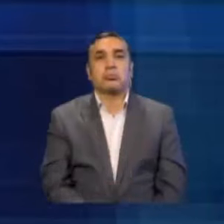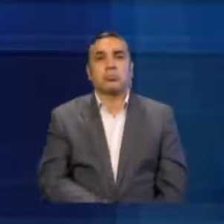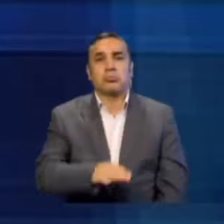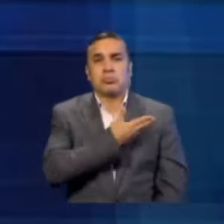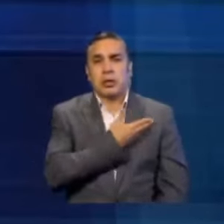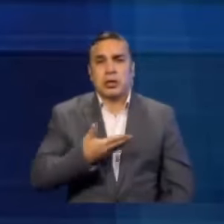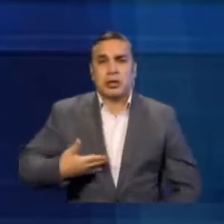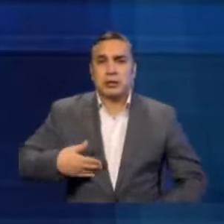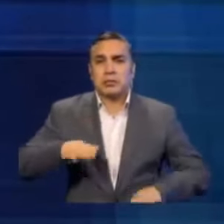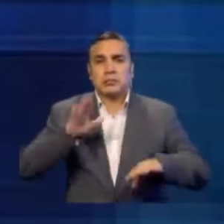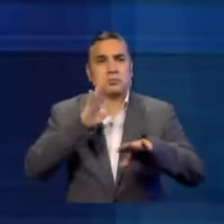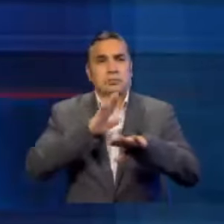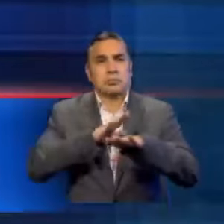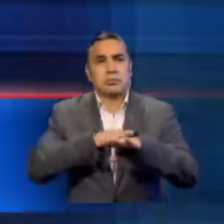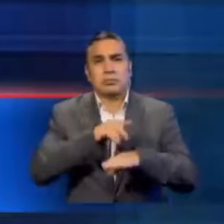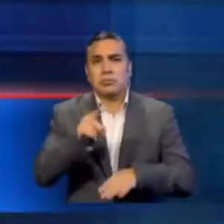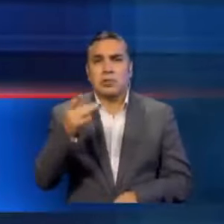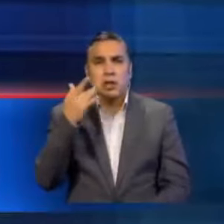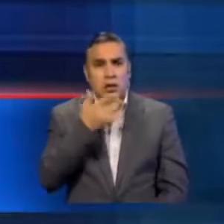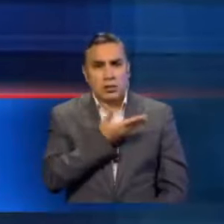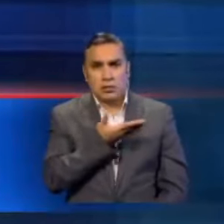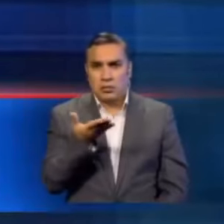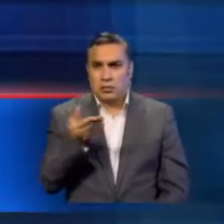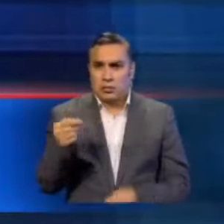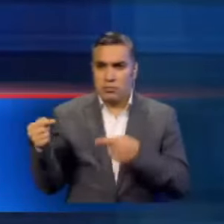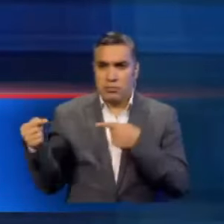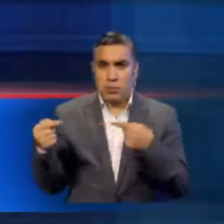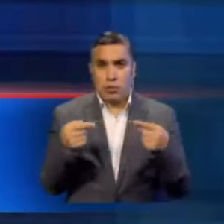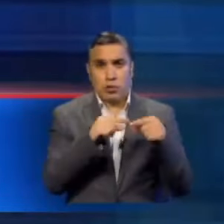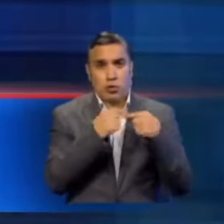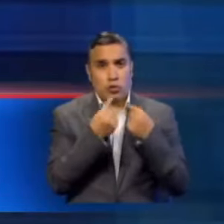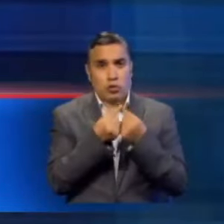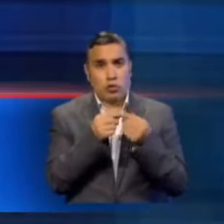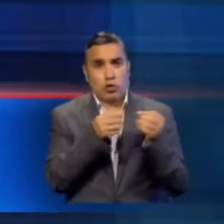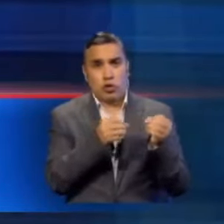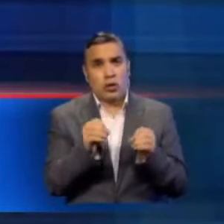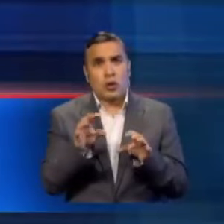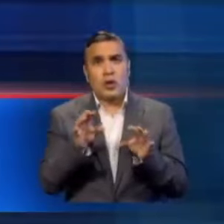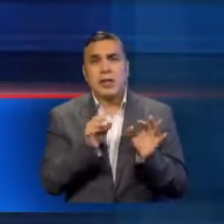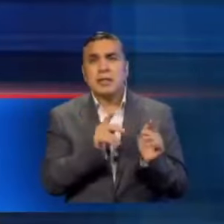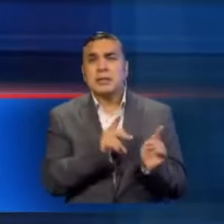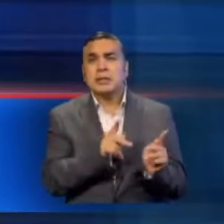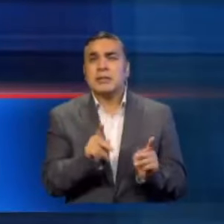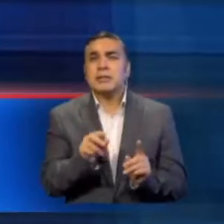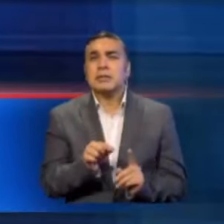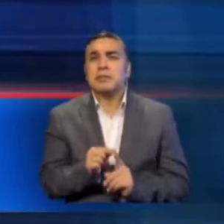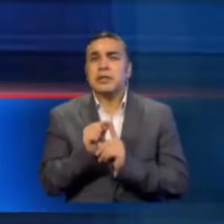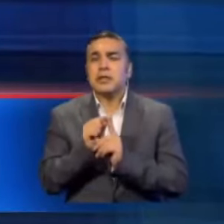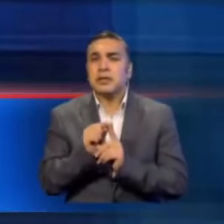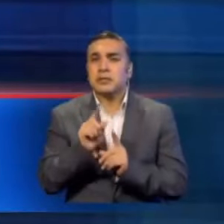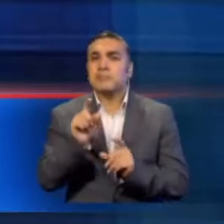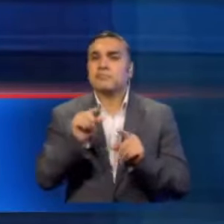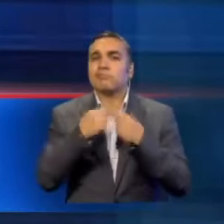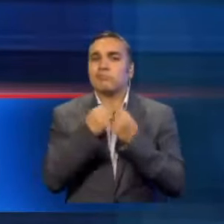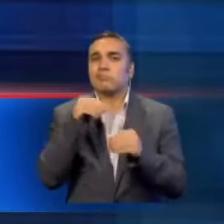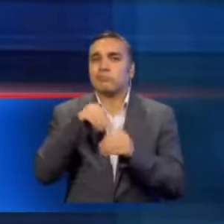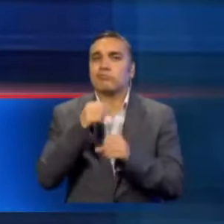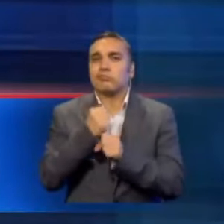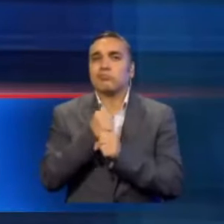mandatario dijo que llama la atención que estos episodios de violencia organizados de manera sincronizada por mafias que operan en